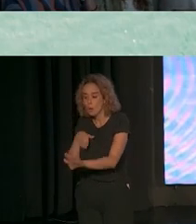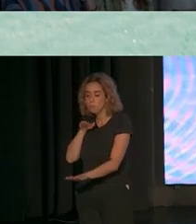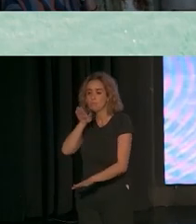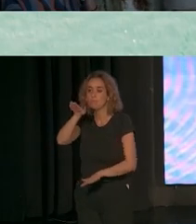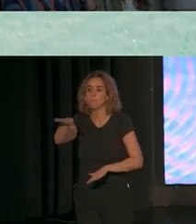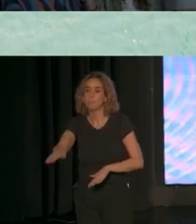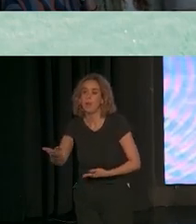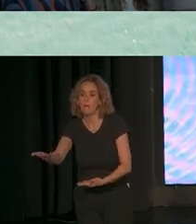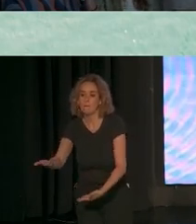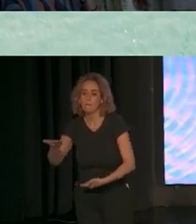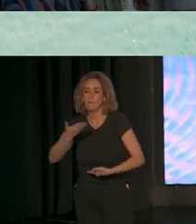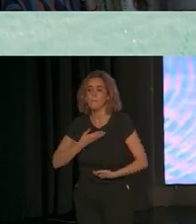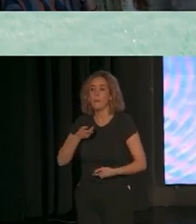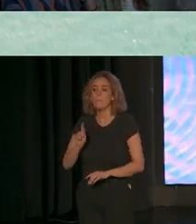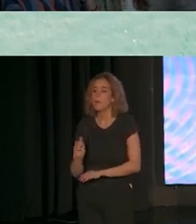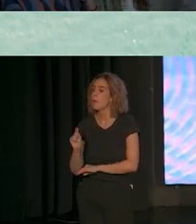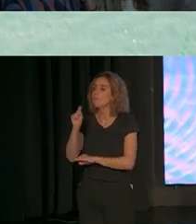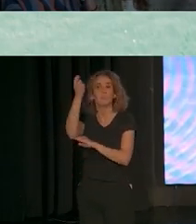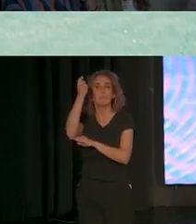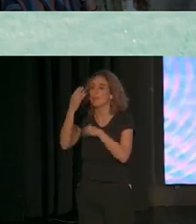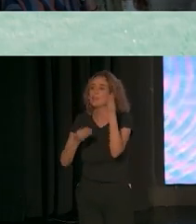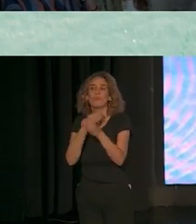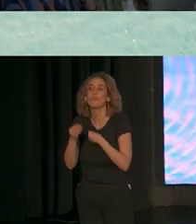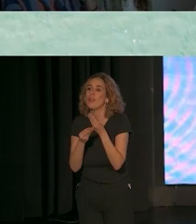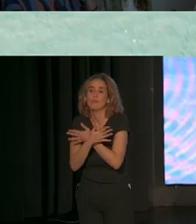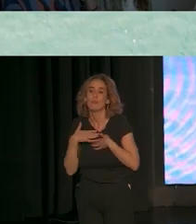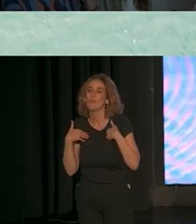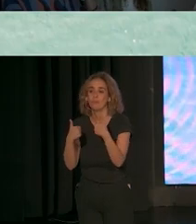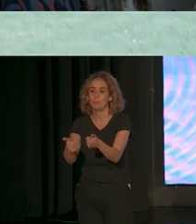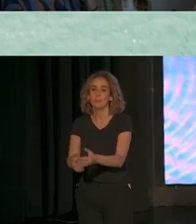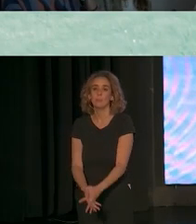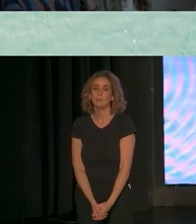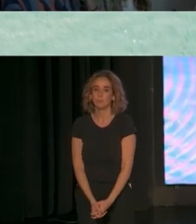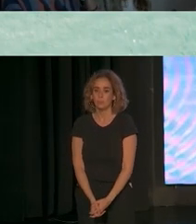para poder tener el mayor éxito posible en cualquier cosa que hagan.